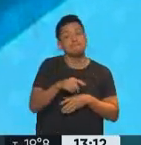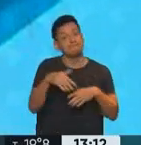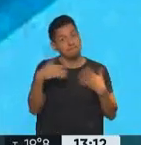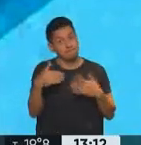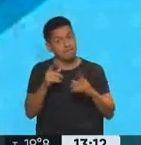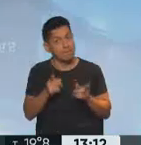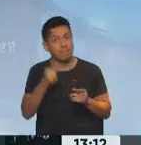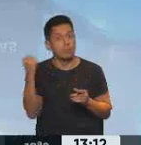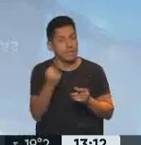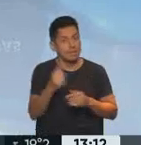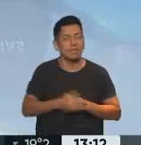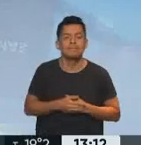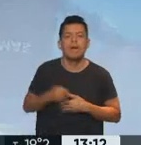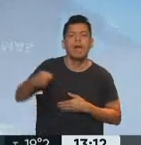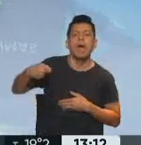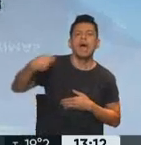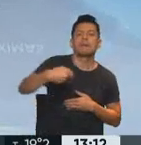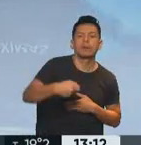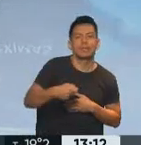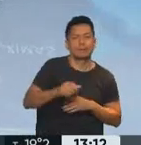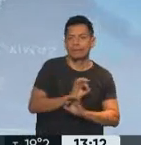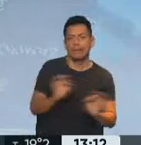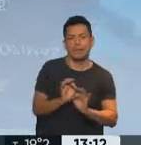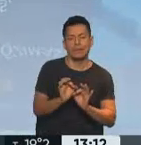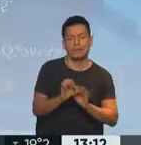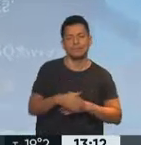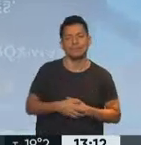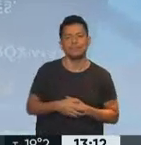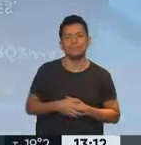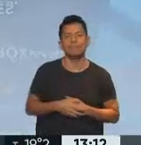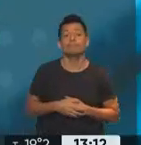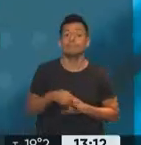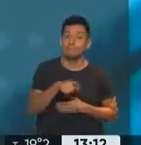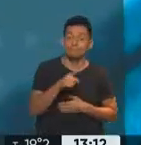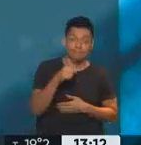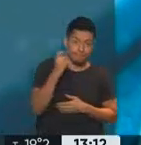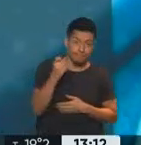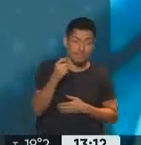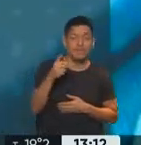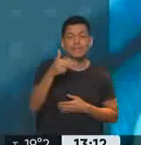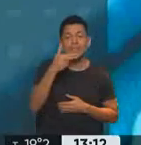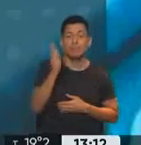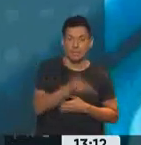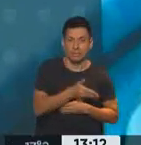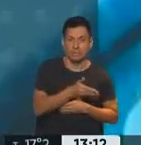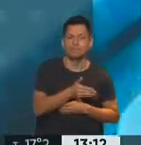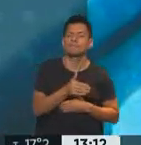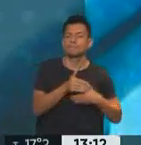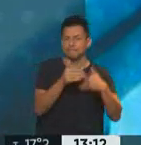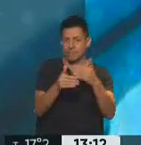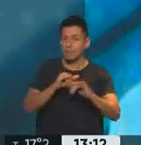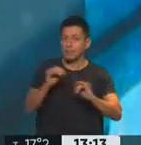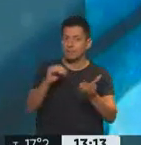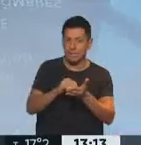relevante no tiene aportes del total de los que no tienen aportes son varones el 17 por ciento avancemos con más